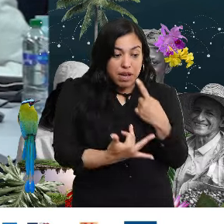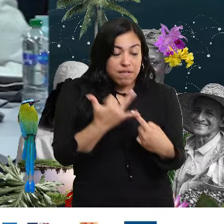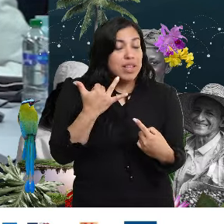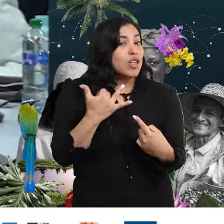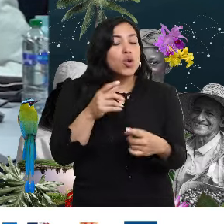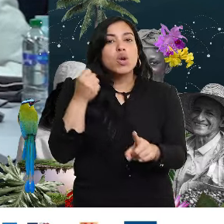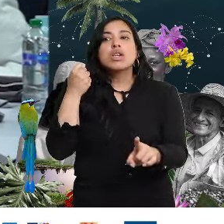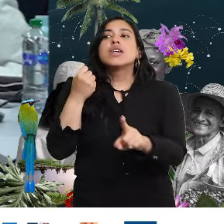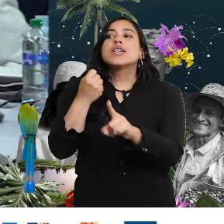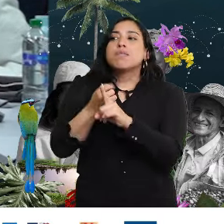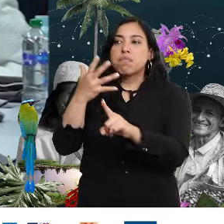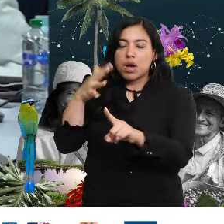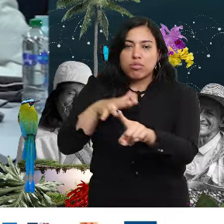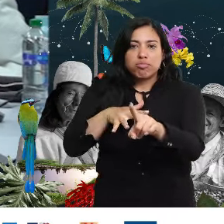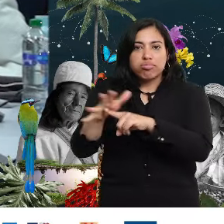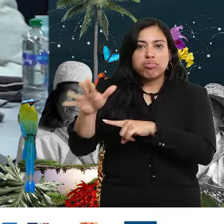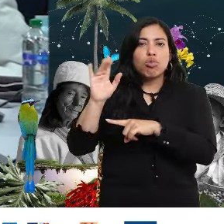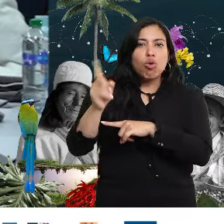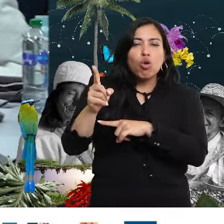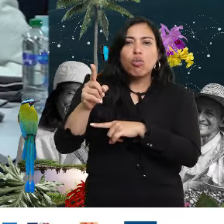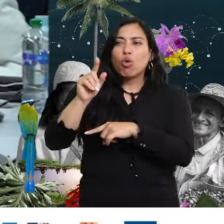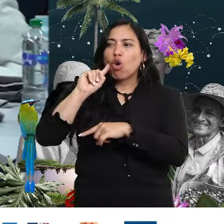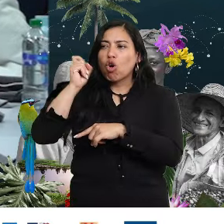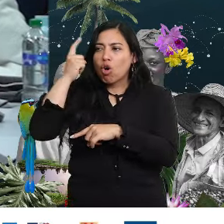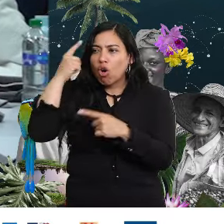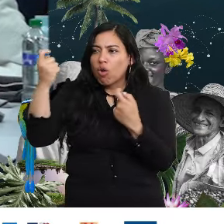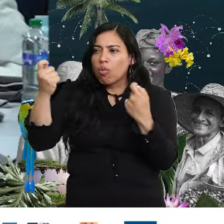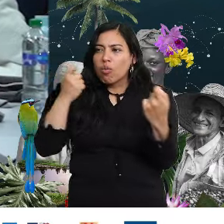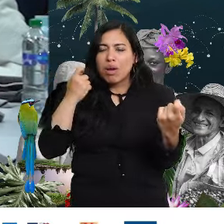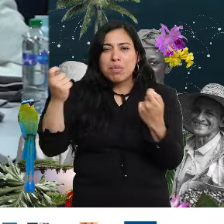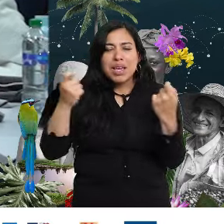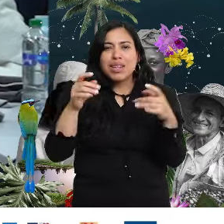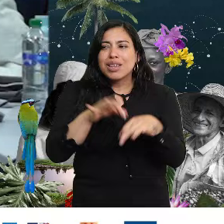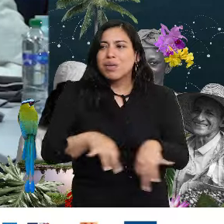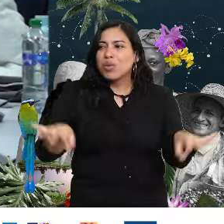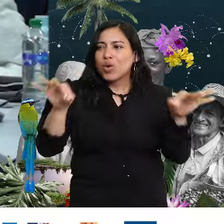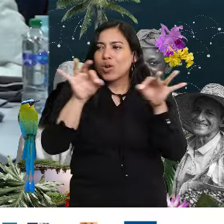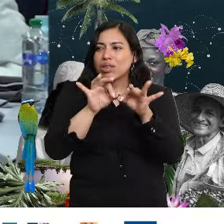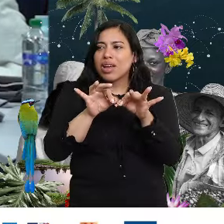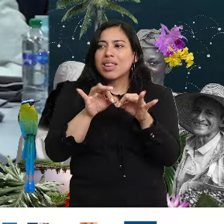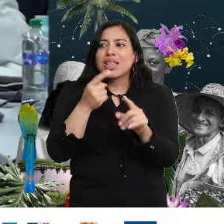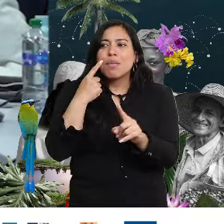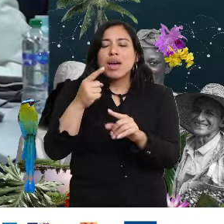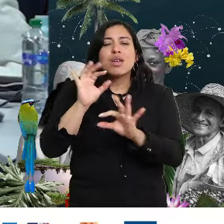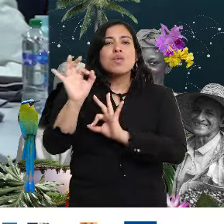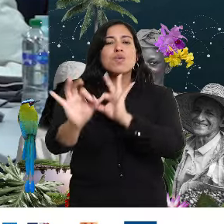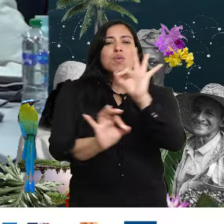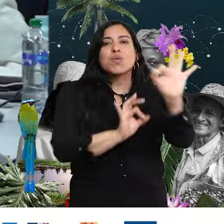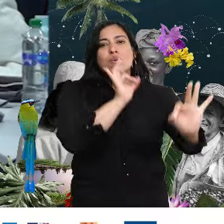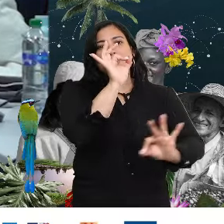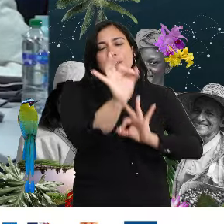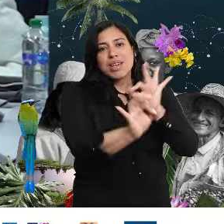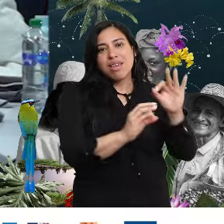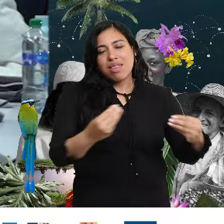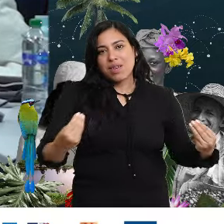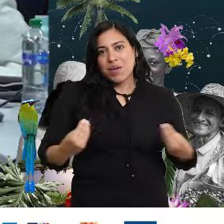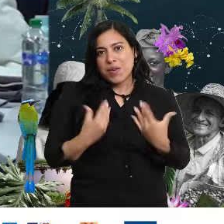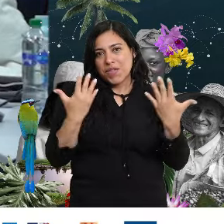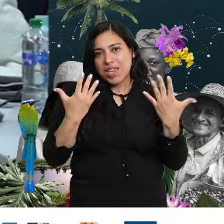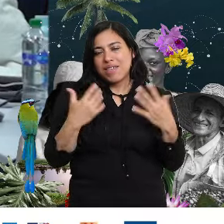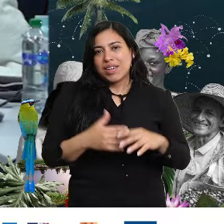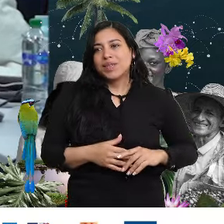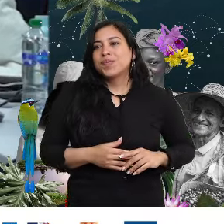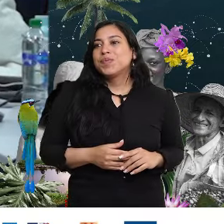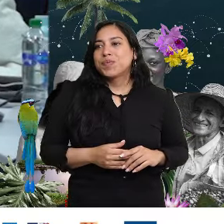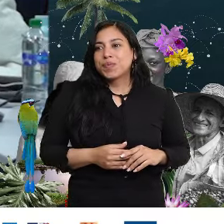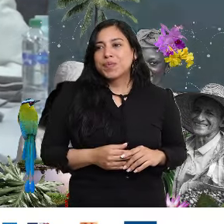impacto muy grande sobre las estructuras de gobernanza que son tan importantes para asegurar la conservación efectiva de la biodiversidad.